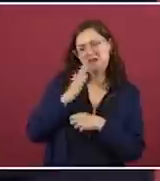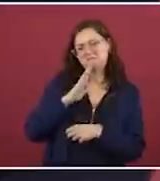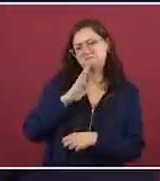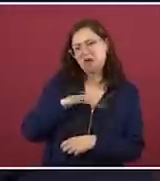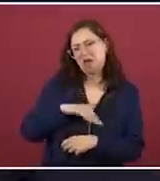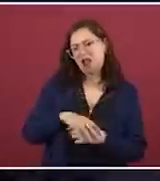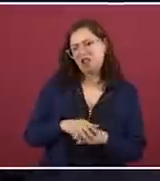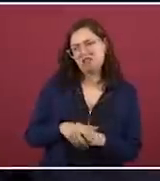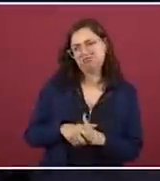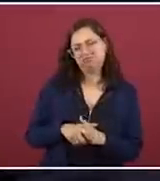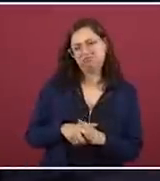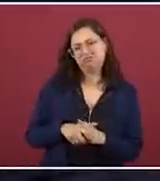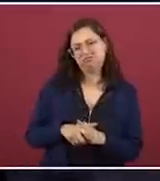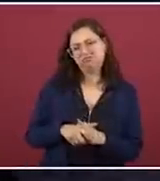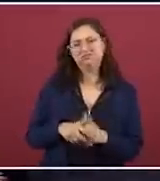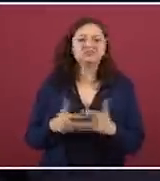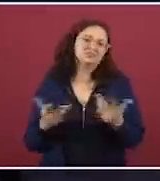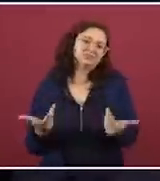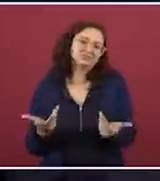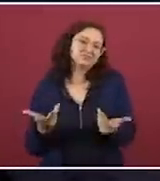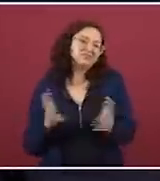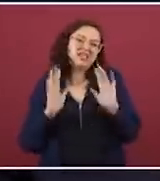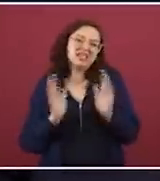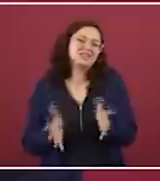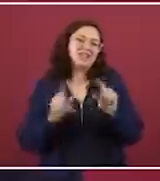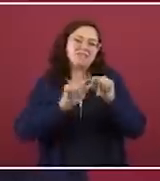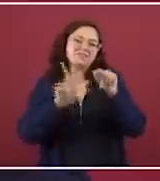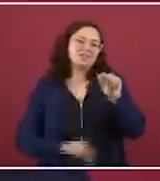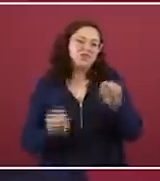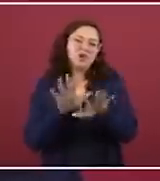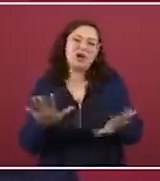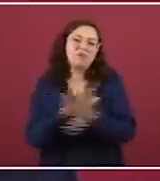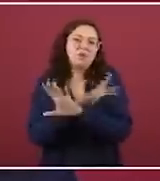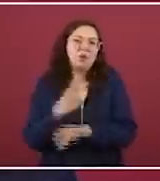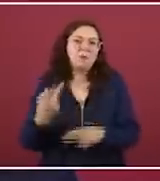Es que ya cambió el país, cambió la mentalidad.